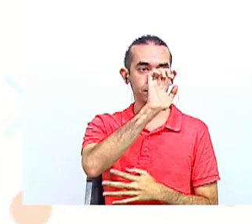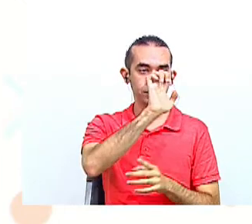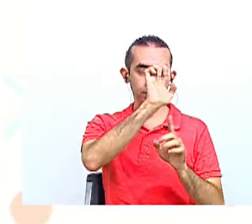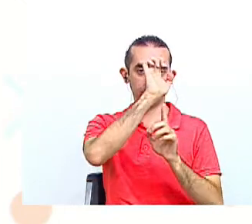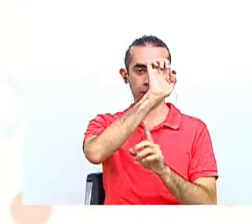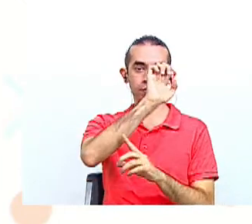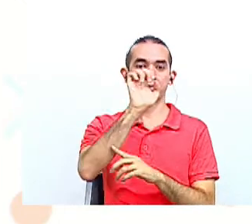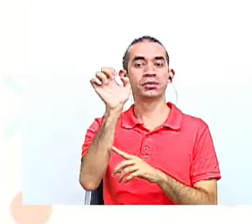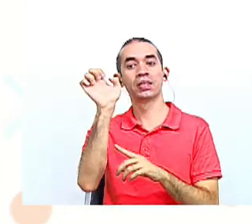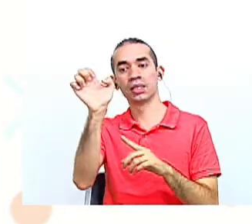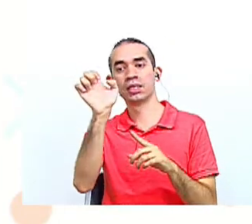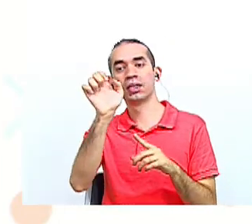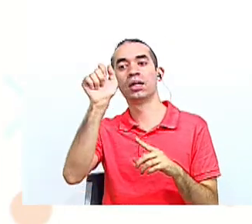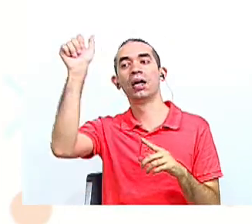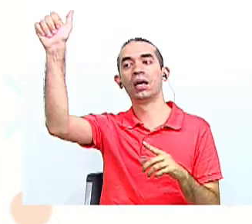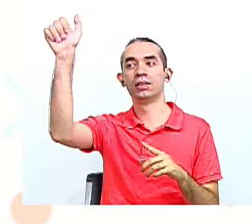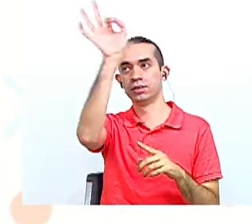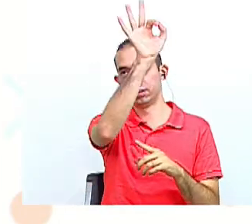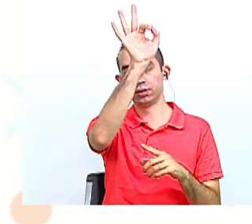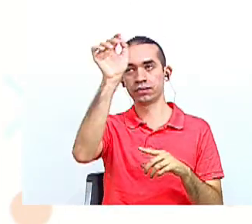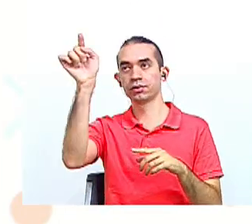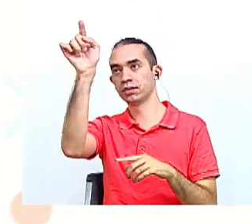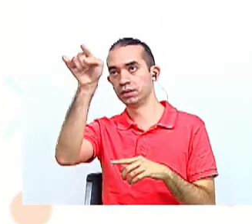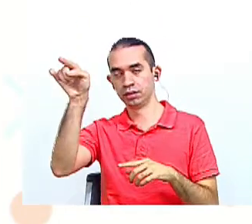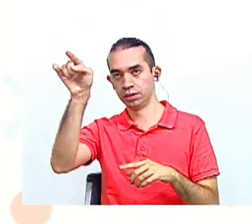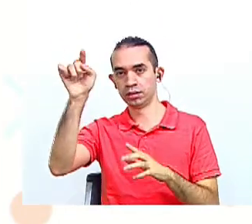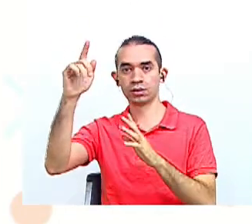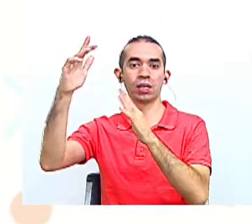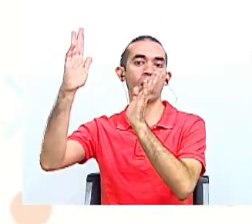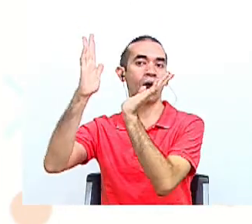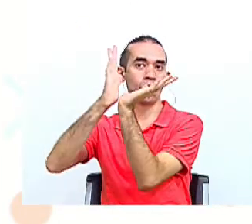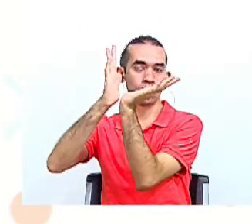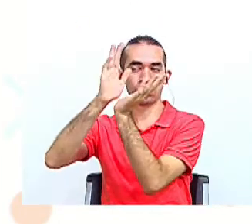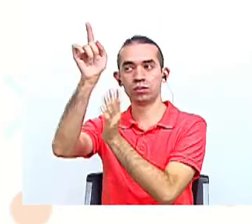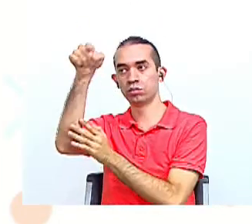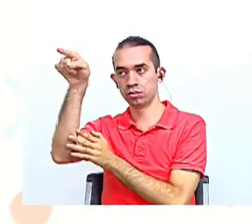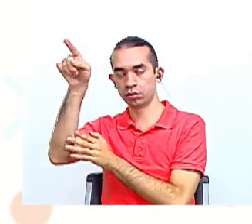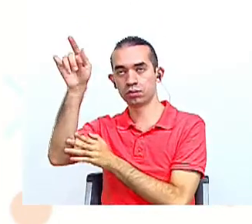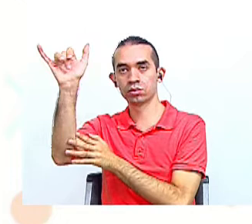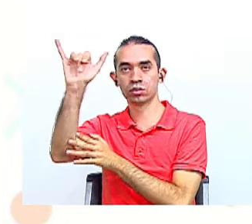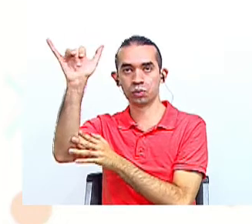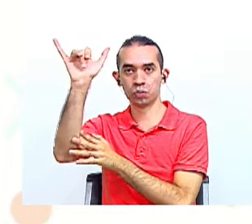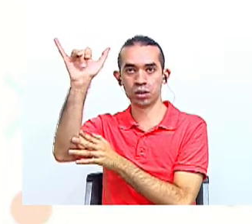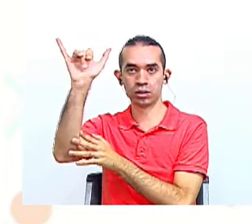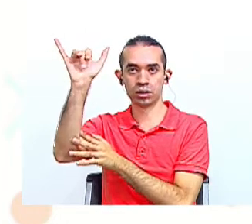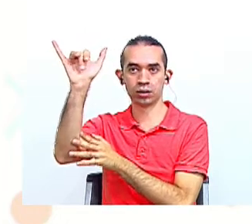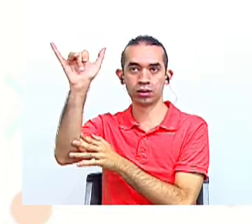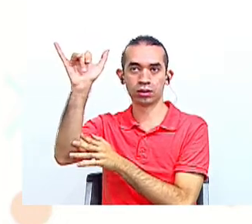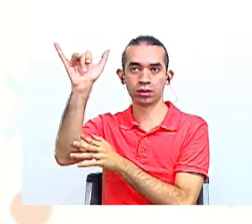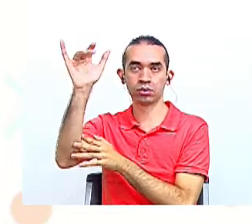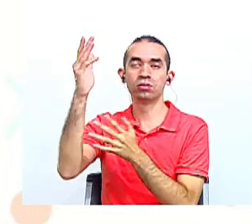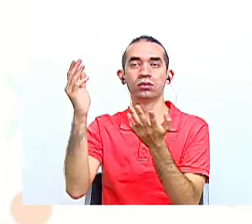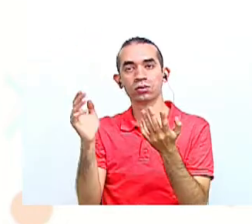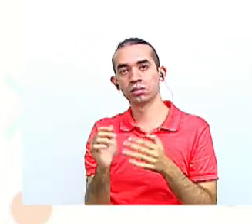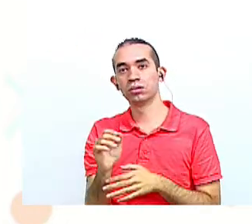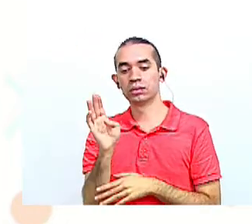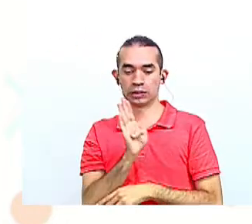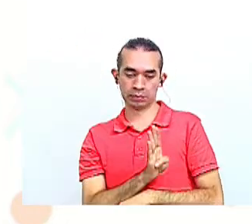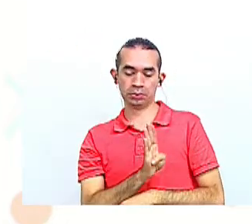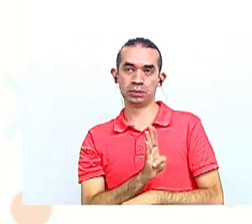es congruente, o sea, igual a la medida del ángulo BAC,